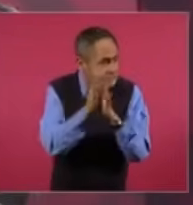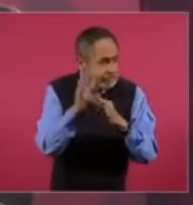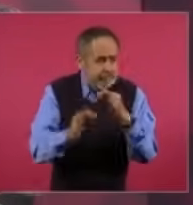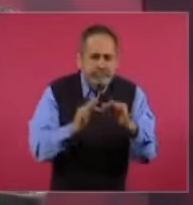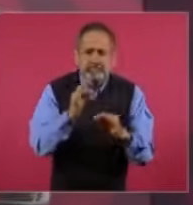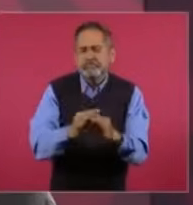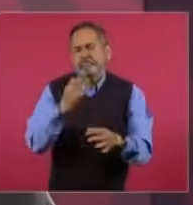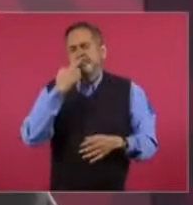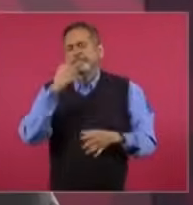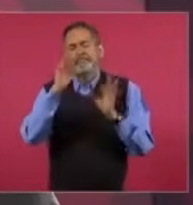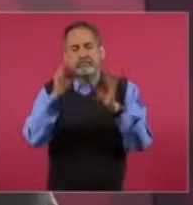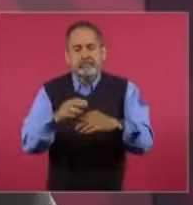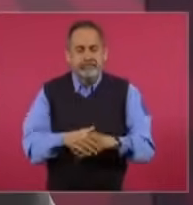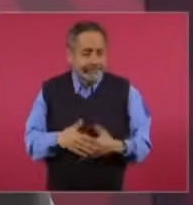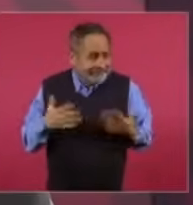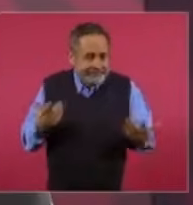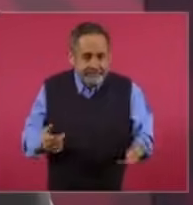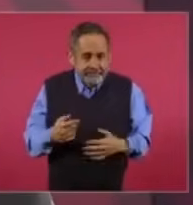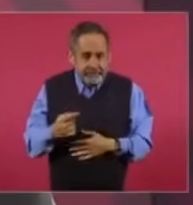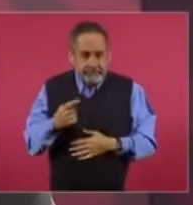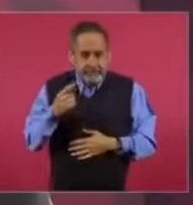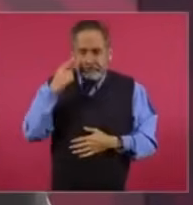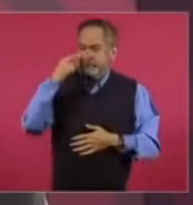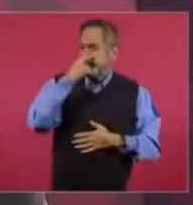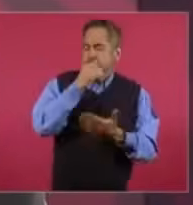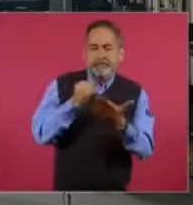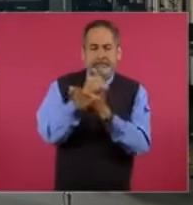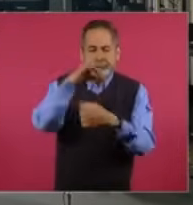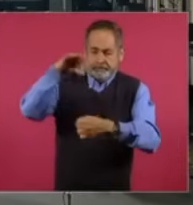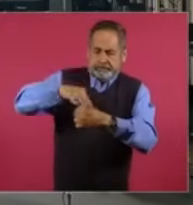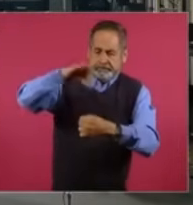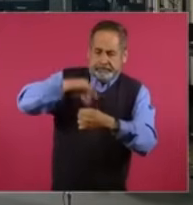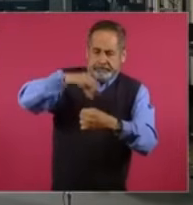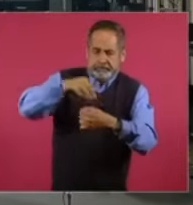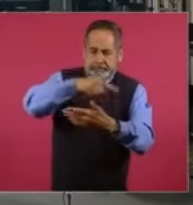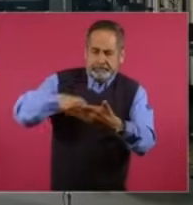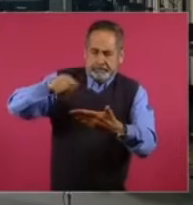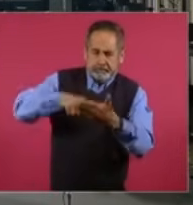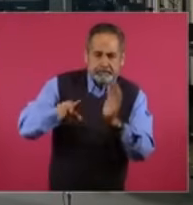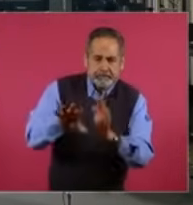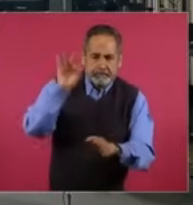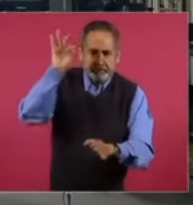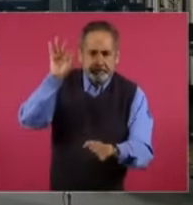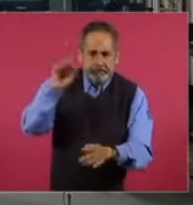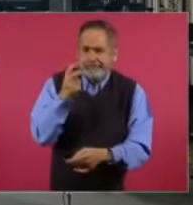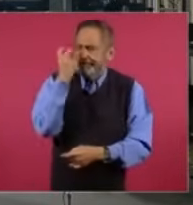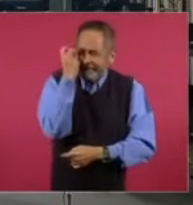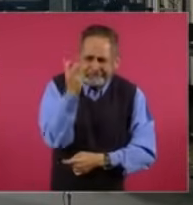El método democrático es lo mejor que hay.